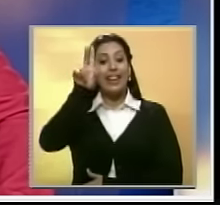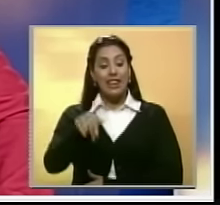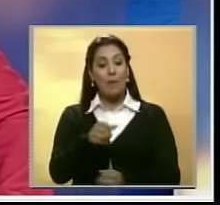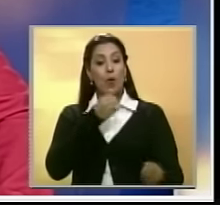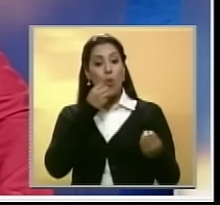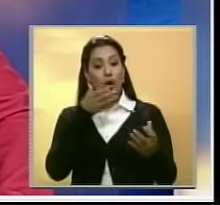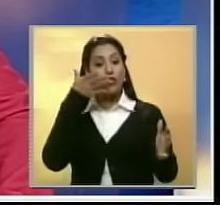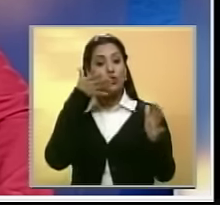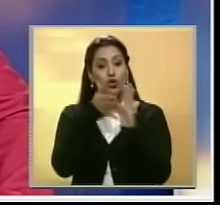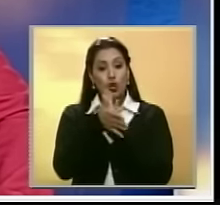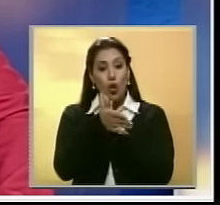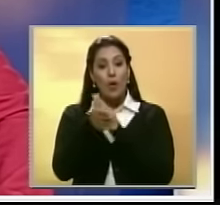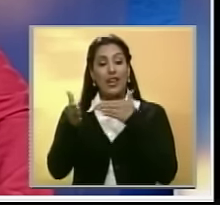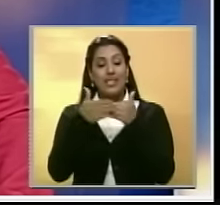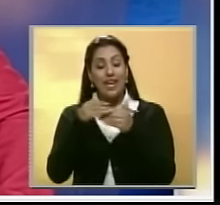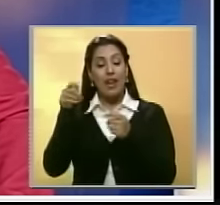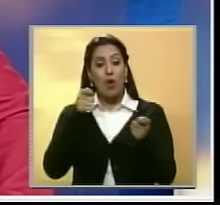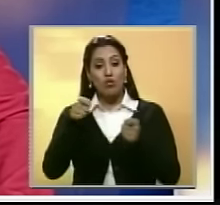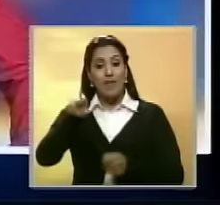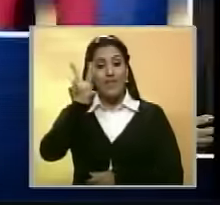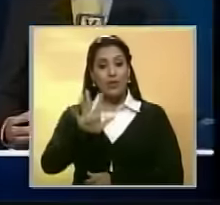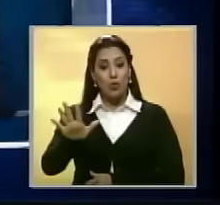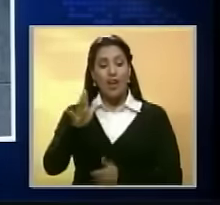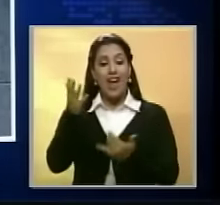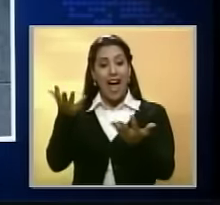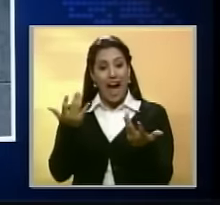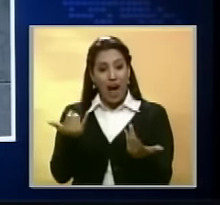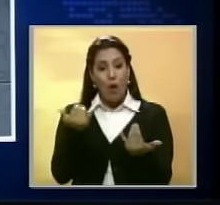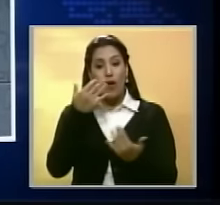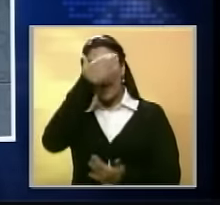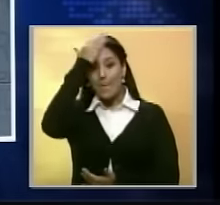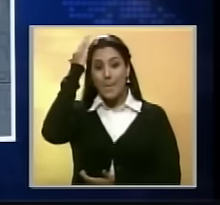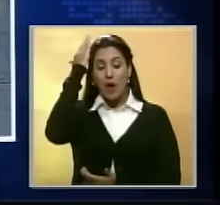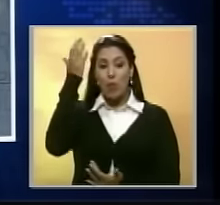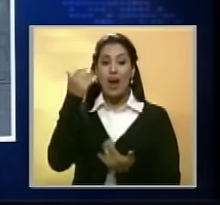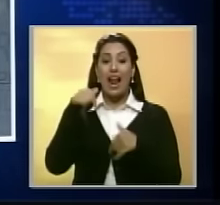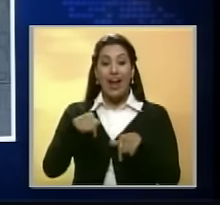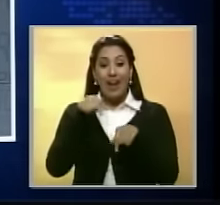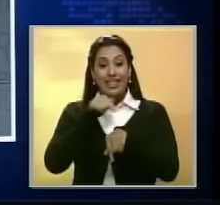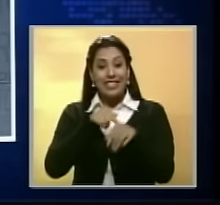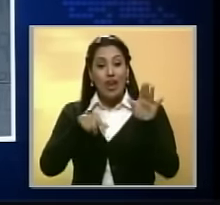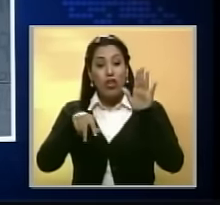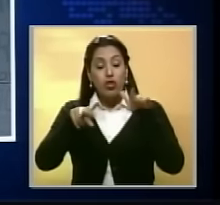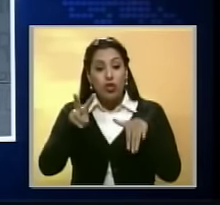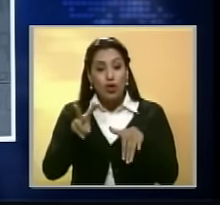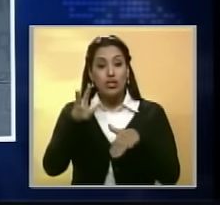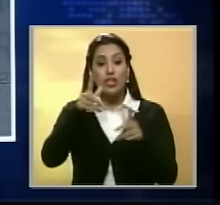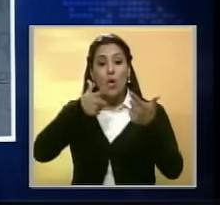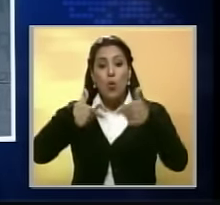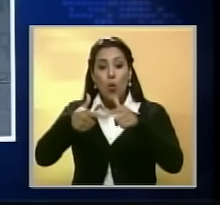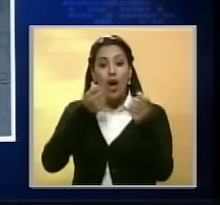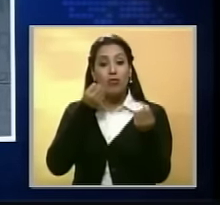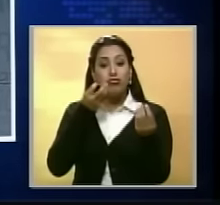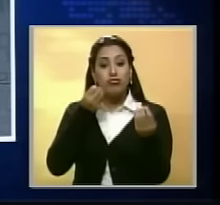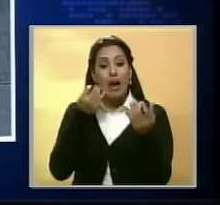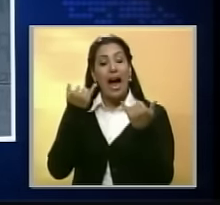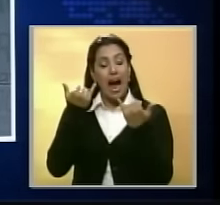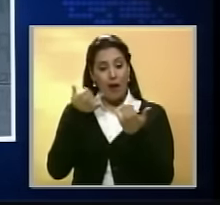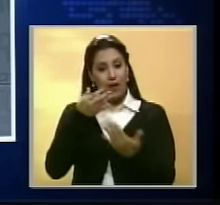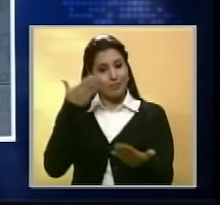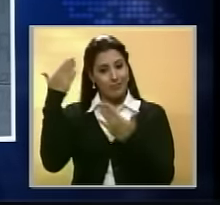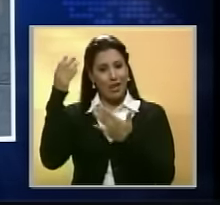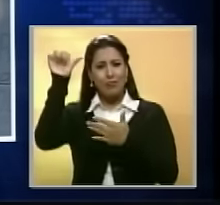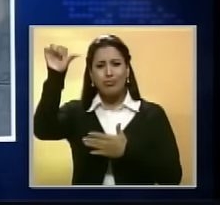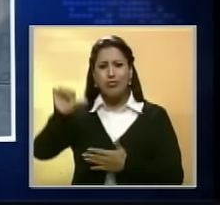fijará posición sobre el estado de excepción. Tenemos a nuestro compañero Manuel Covela en vivo y directo en el lugar de los acontecimientos. Adelante,